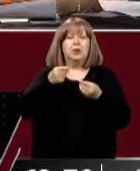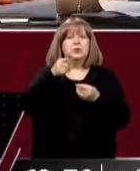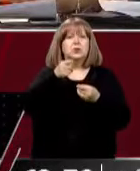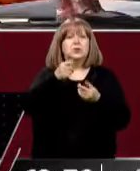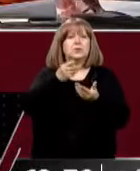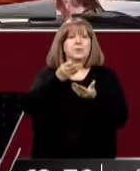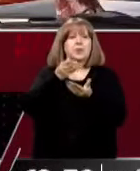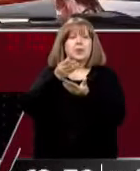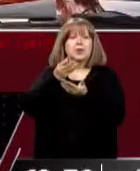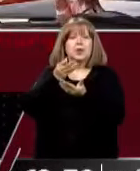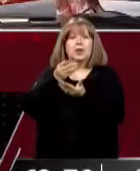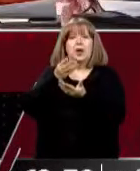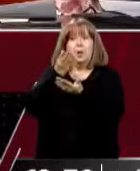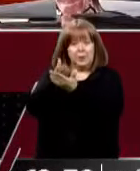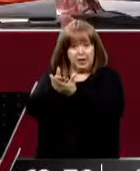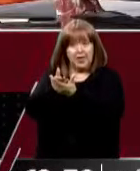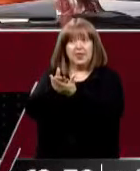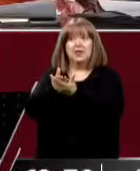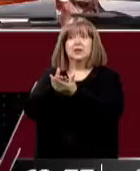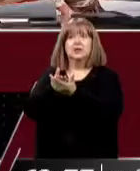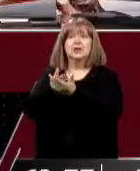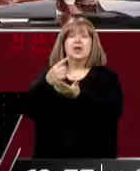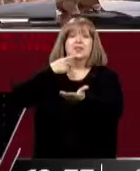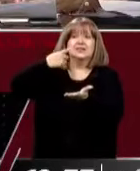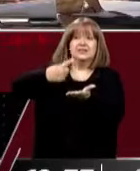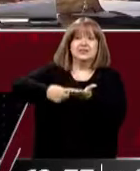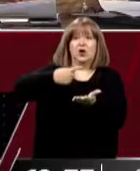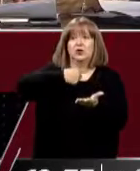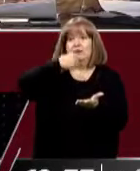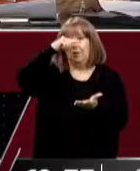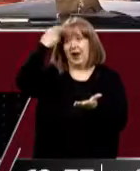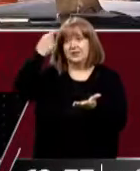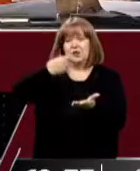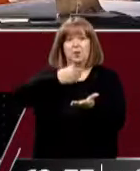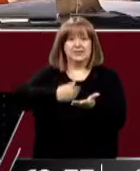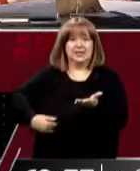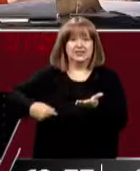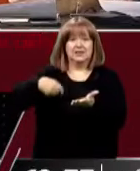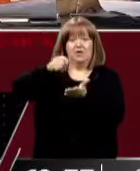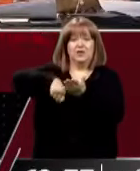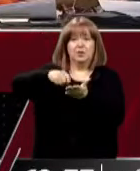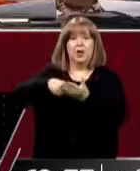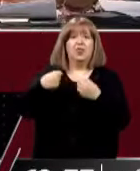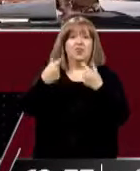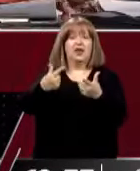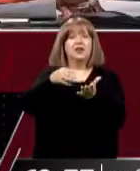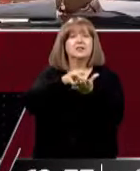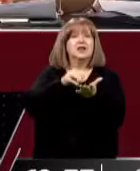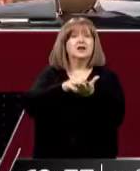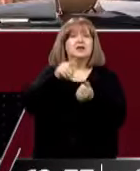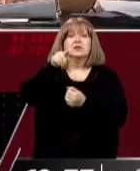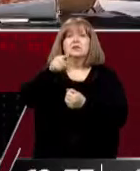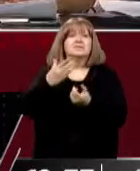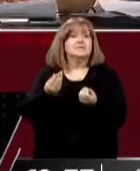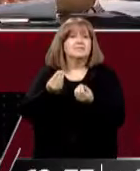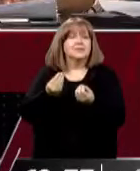ustedes, esto que obviamente generó esta decisión por parte de la Nación, ¿no?, al ceder estas tierras y bueno, ¿cuál es la postura también